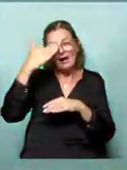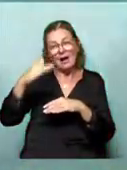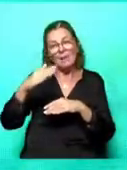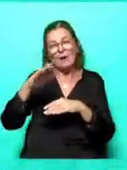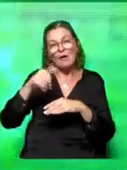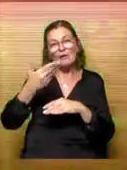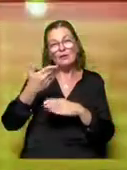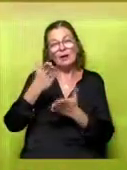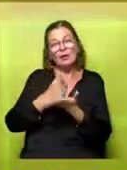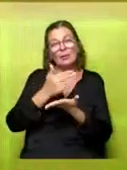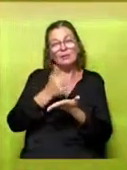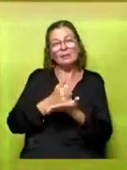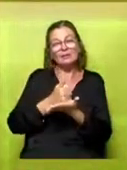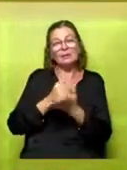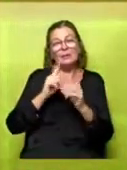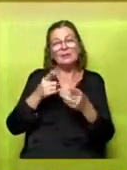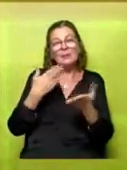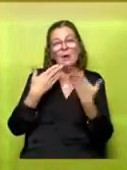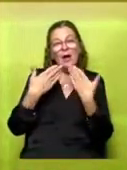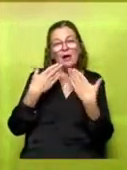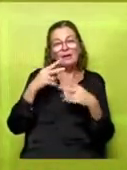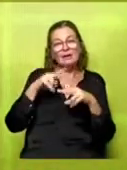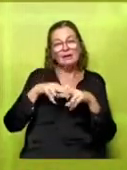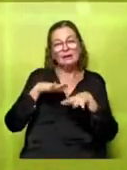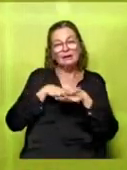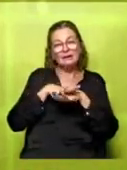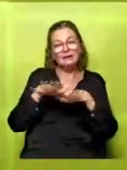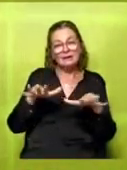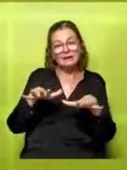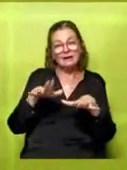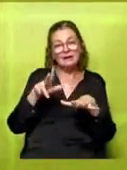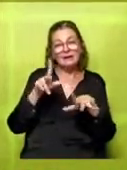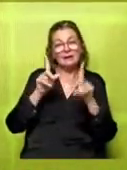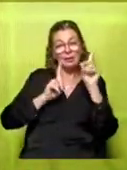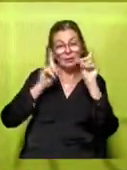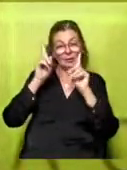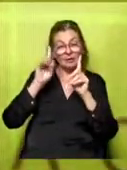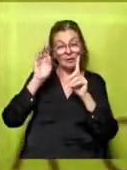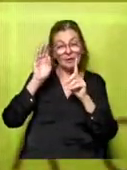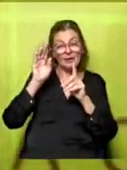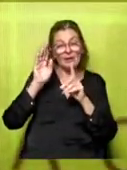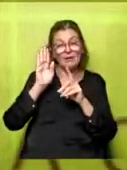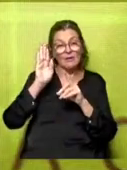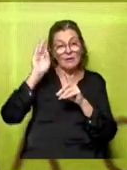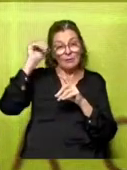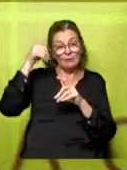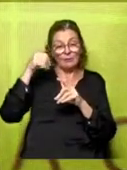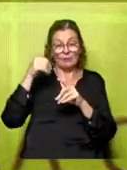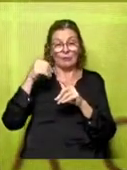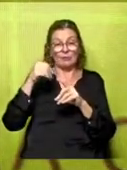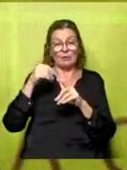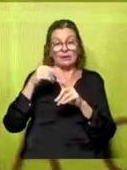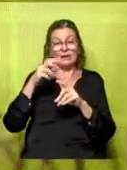También estamos teniendo charla con la Red de Renta Básica de la UDELAR, con Enzo en Villarreal. Ellos también hace años